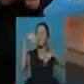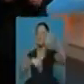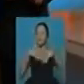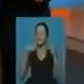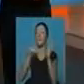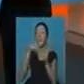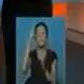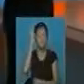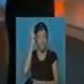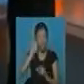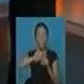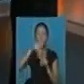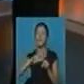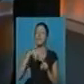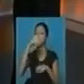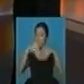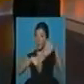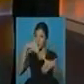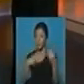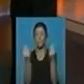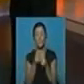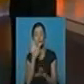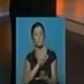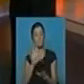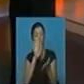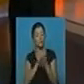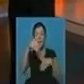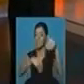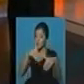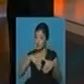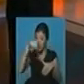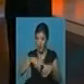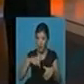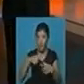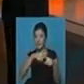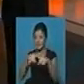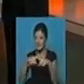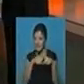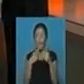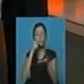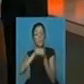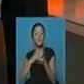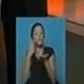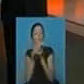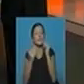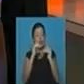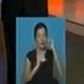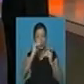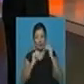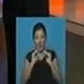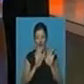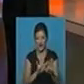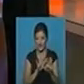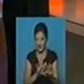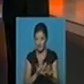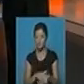Mañana segunda vuelta, muchas incógnitas sobre una elección que se presentó ahora reñida según las encuestas, según algunos de los pronósticos.